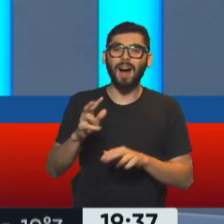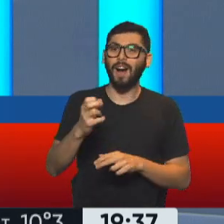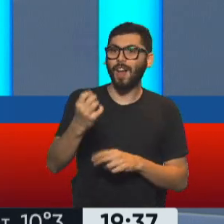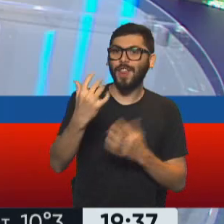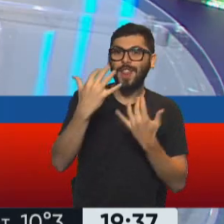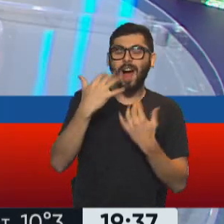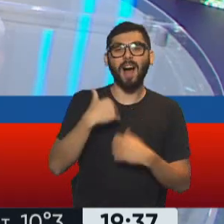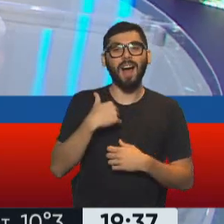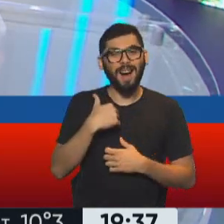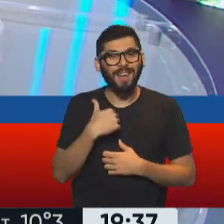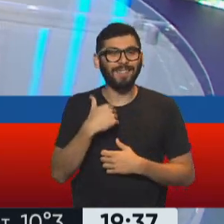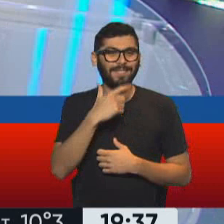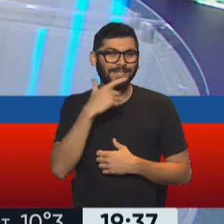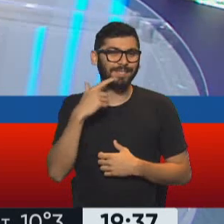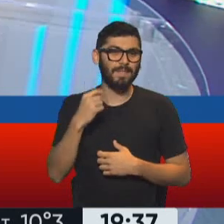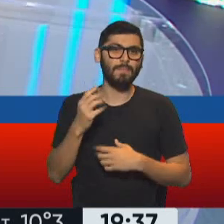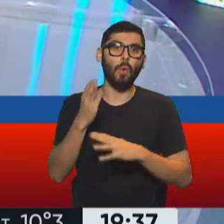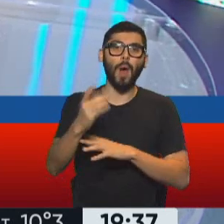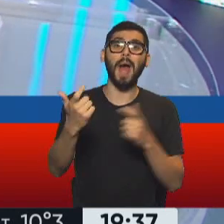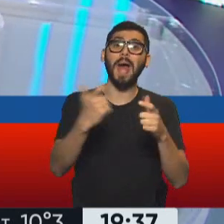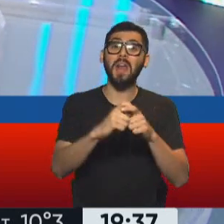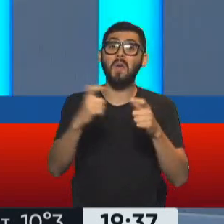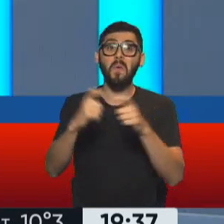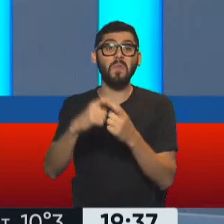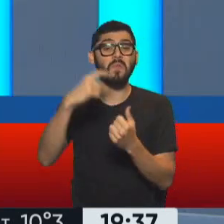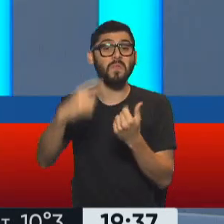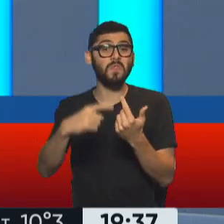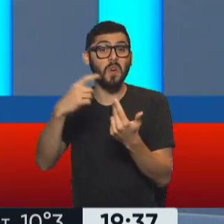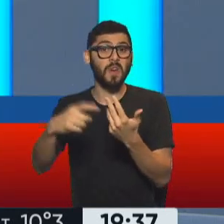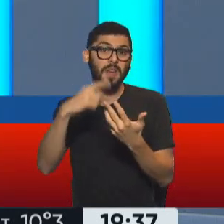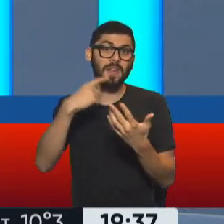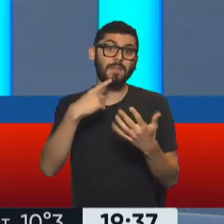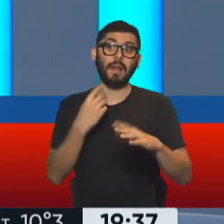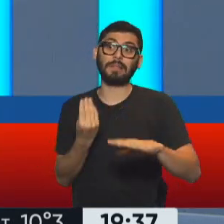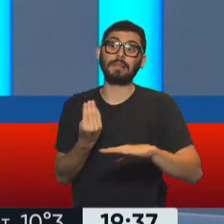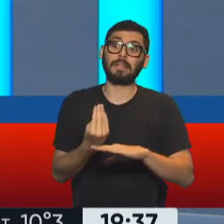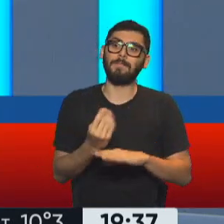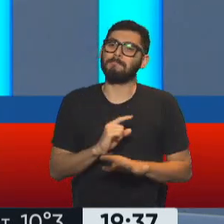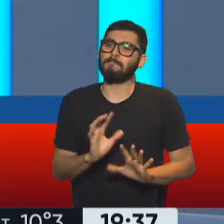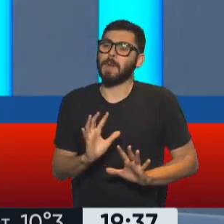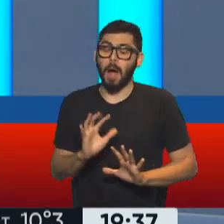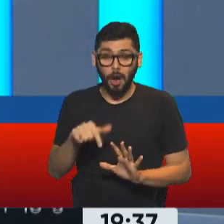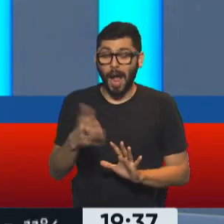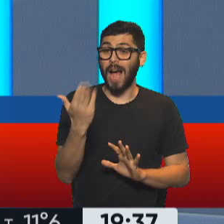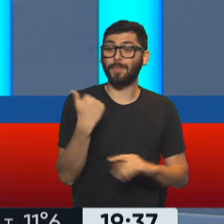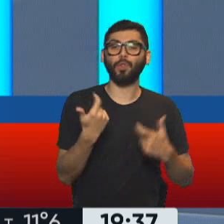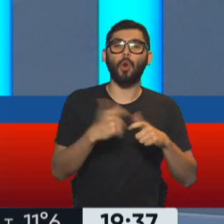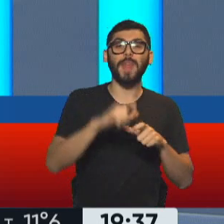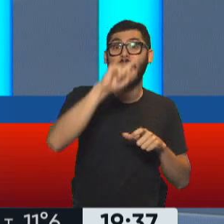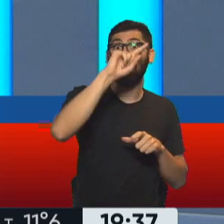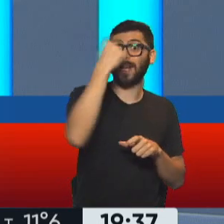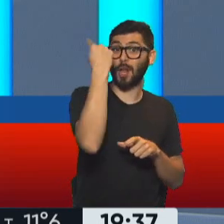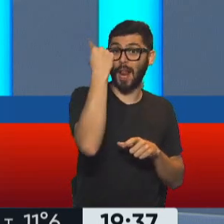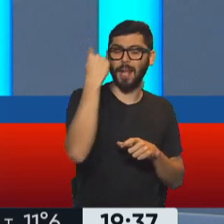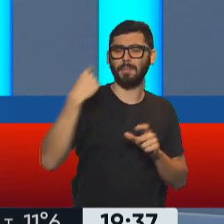coquetea dianova las reuniones cuando hasta ahora todas las veces que quisieron ponerlo en la cancha no pudieron ayer una reunión en el comité nacional después de